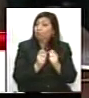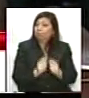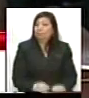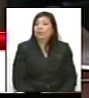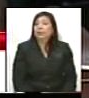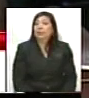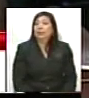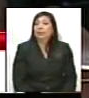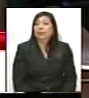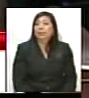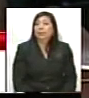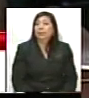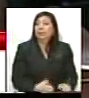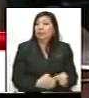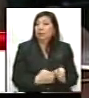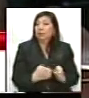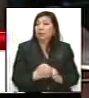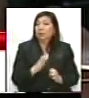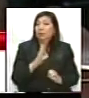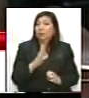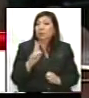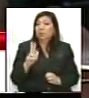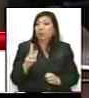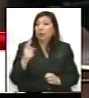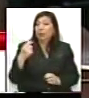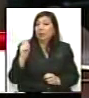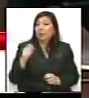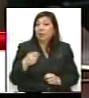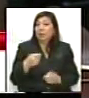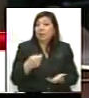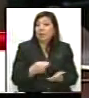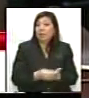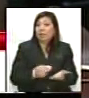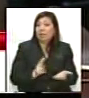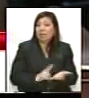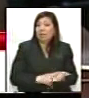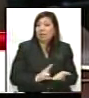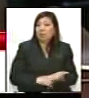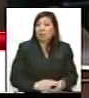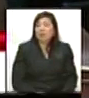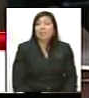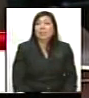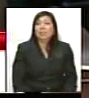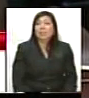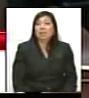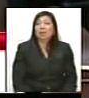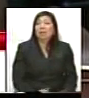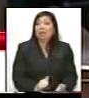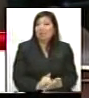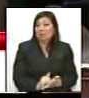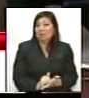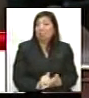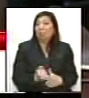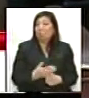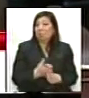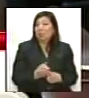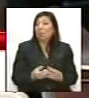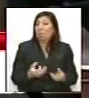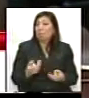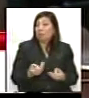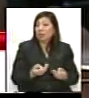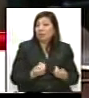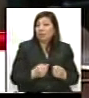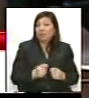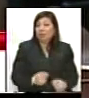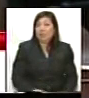del equivalente al 53 por ciento del impuesto selectivo al consumo que forma parte del precio de venta